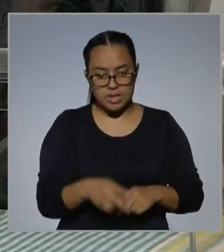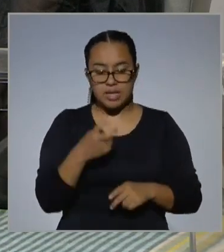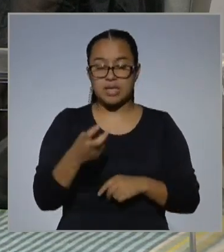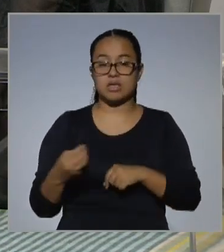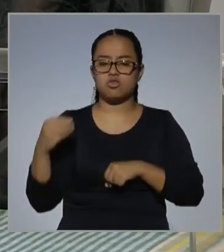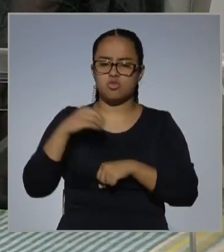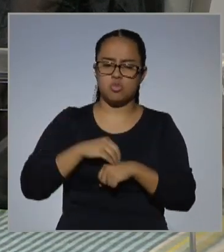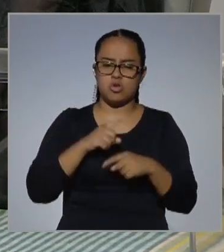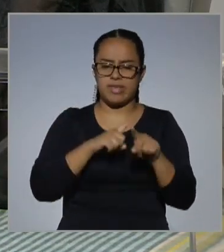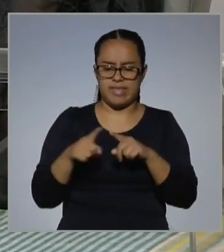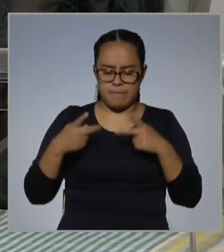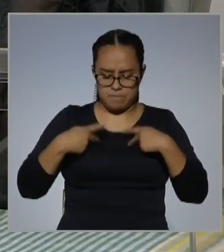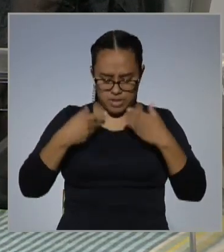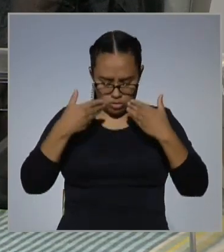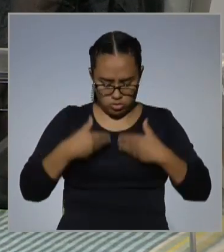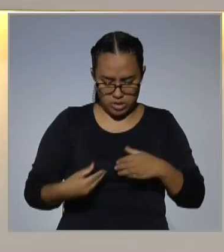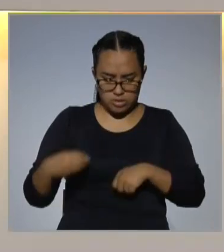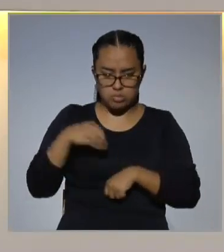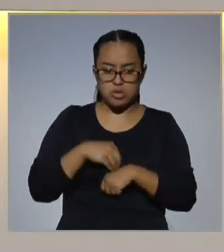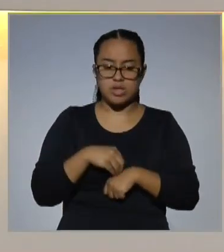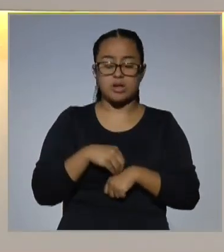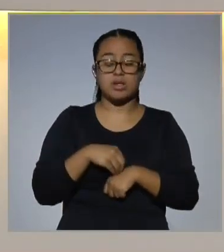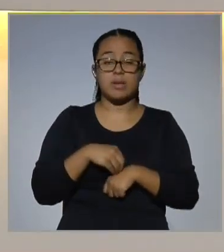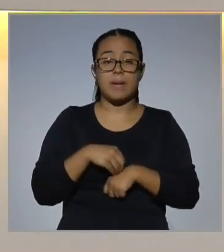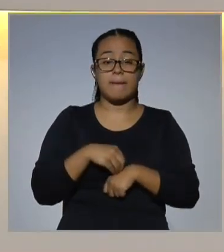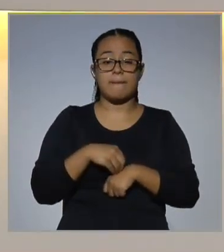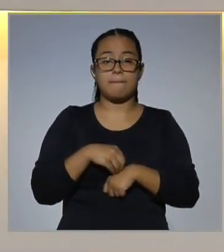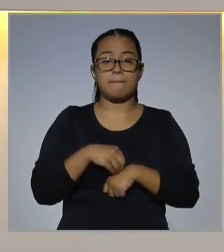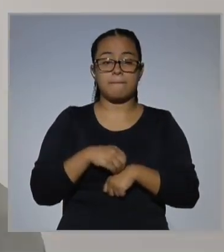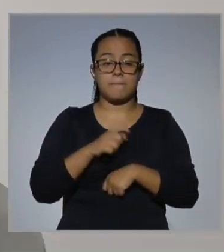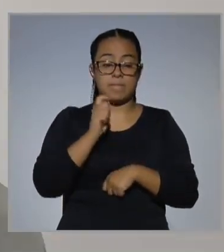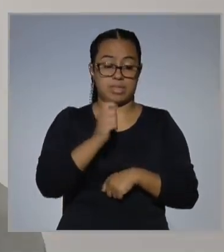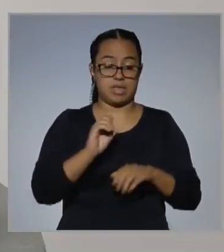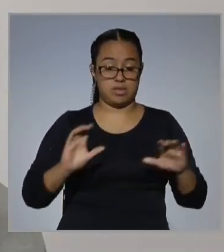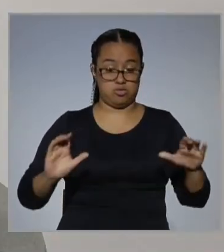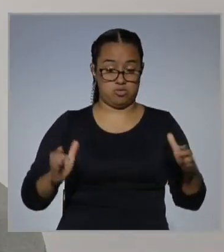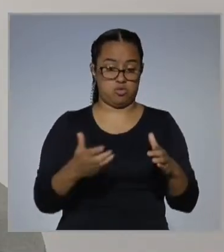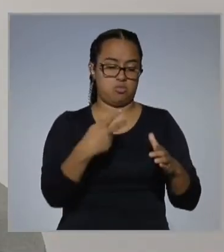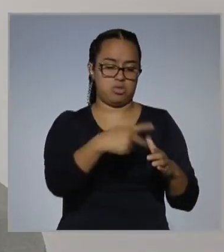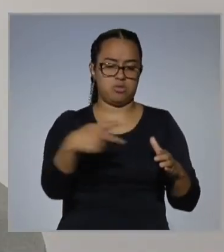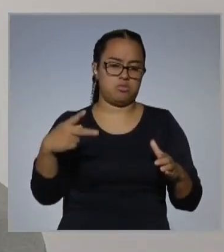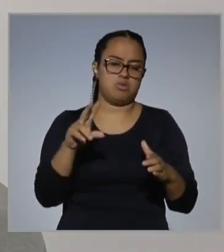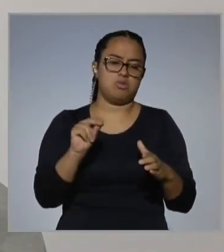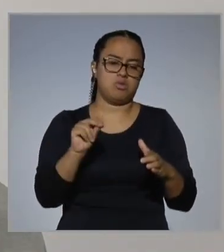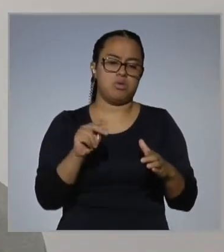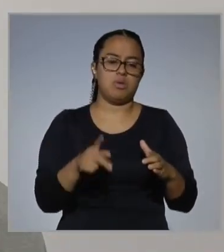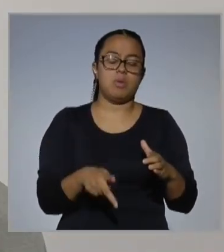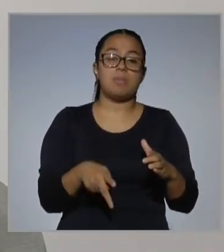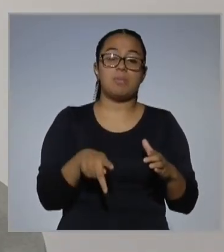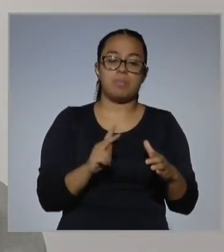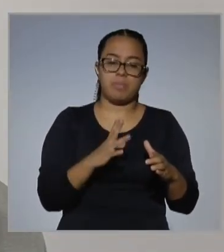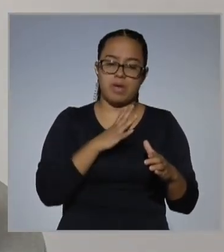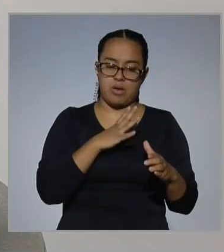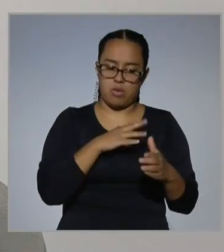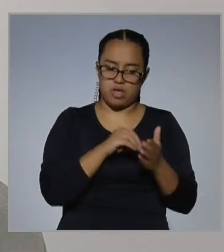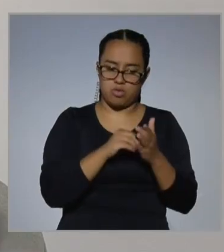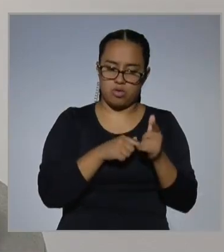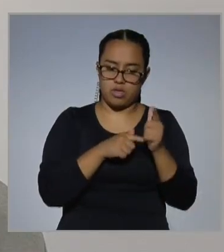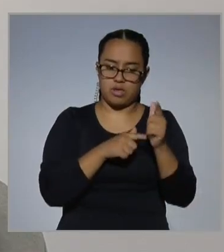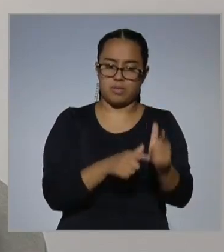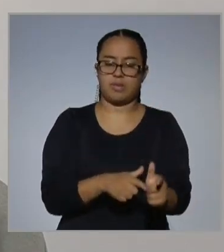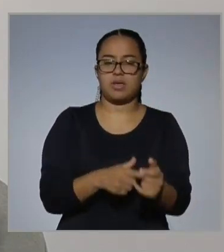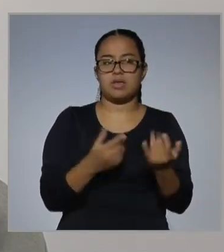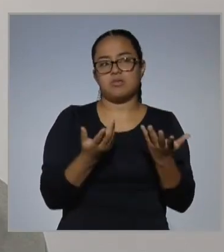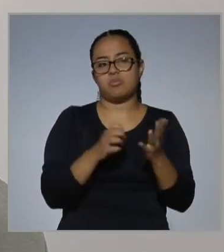diferentes personajes, etcétera, es un otro que no es parte de la comunidad de alguna manera y forma y está presente ahí, que eso también ocurre